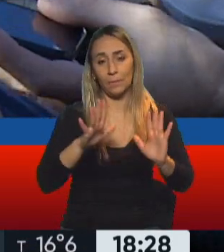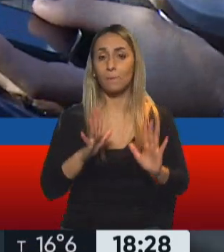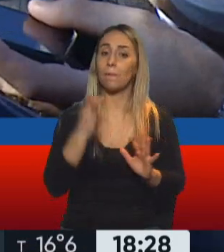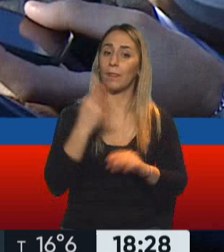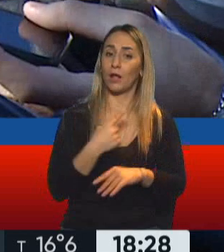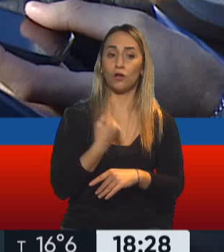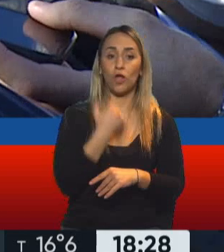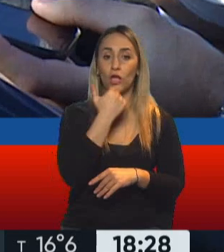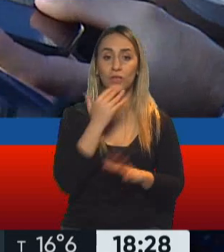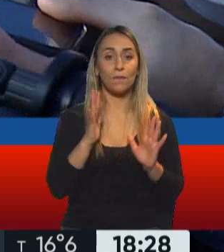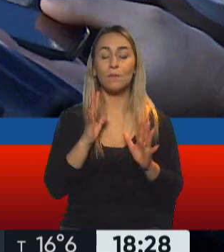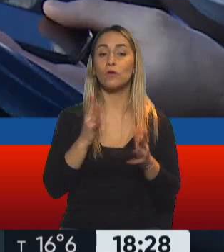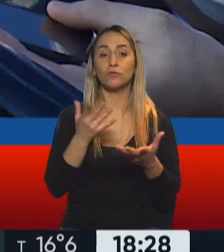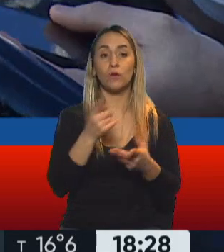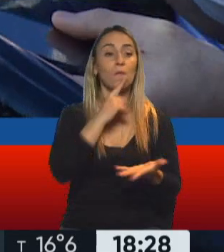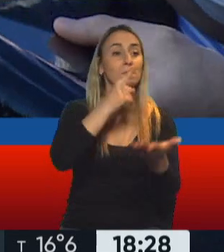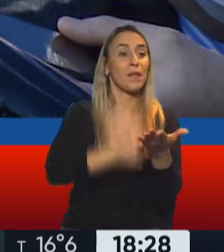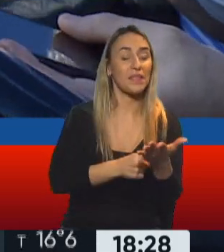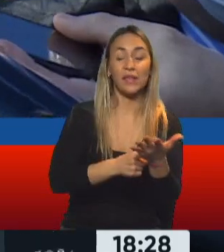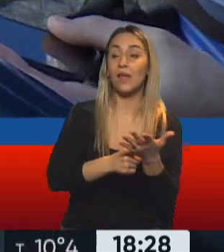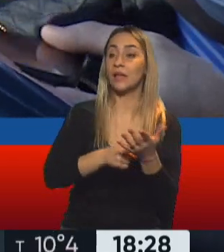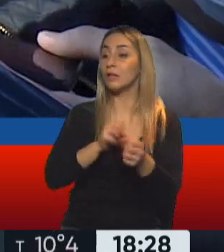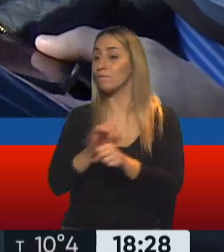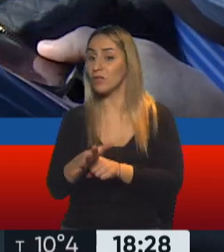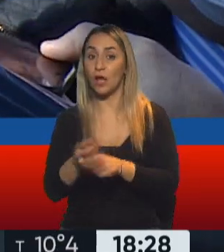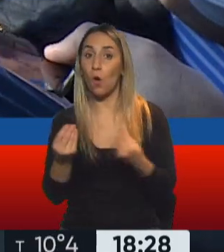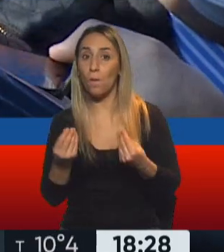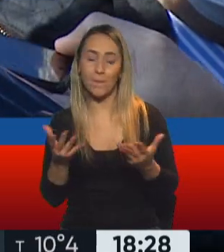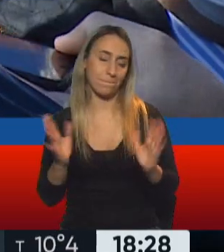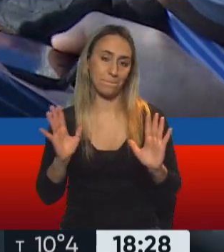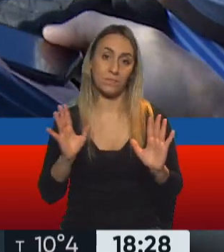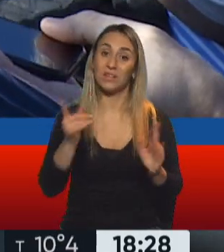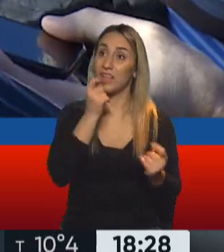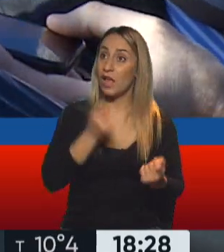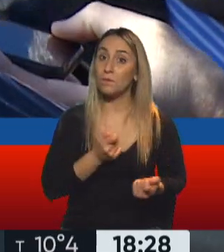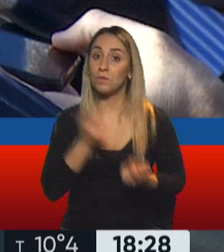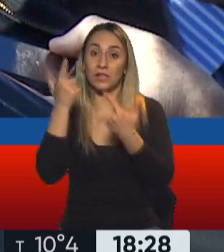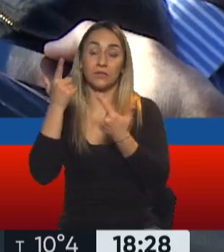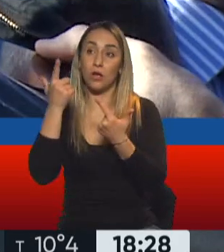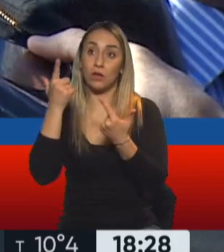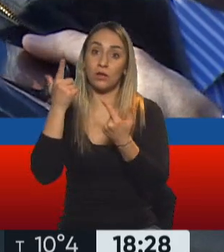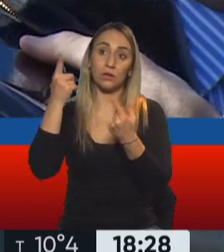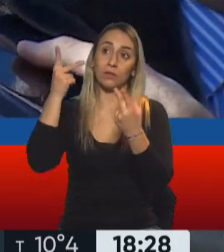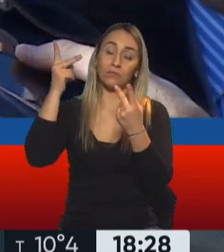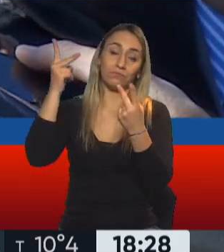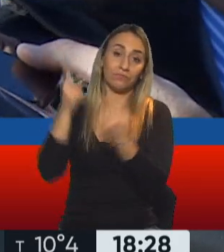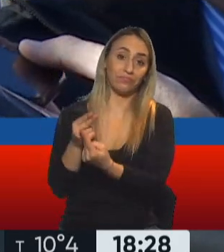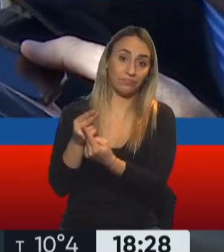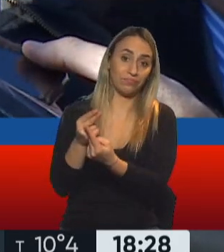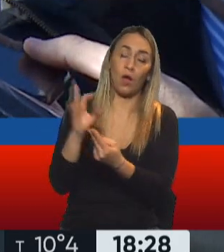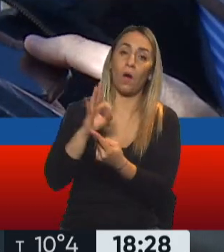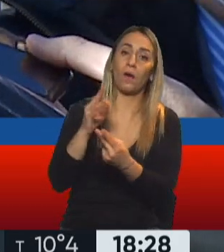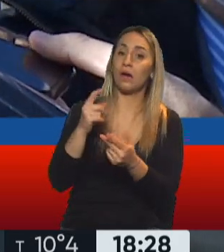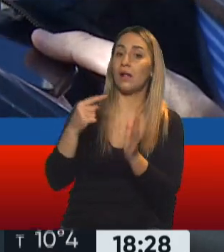No sabemos cómo va a impactar, pero cuando tenés una limitación de exportaciones seguramente decae la necesidad